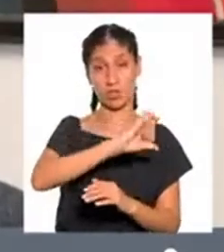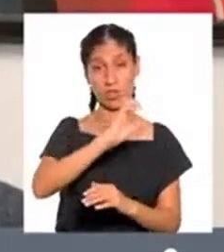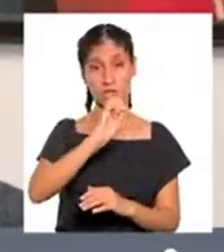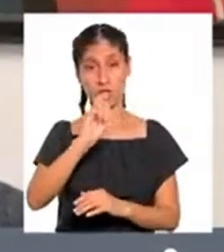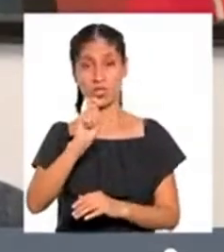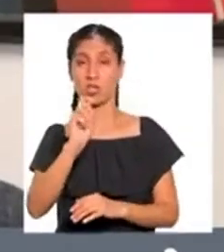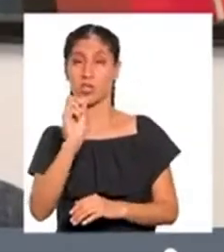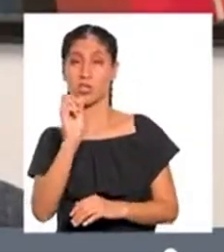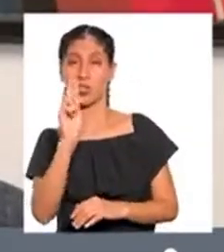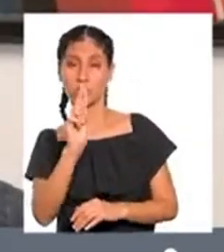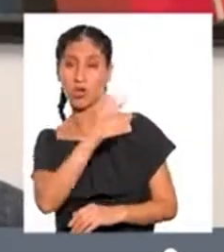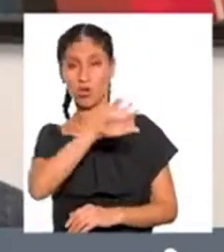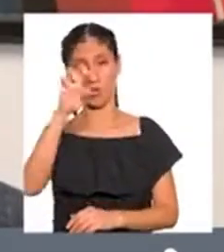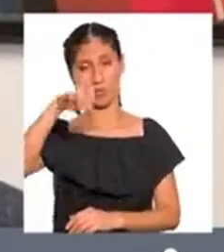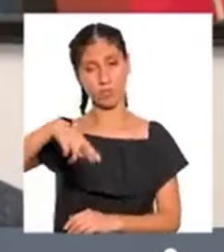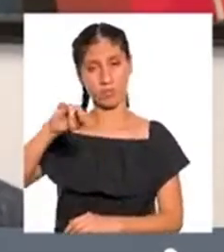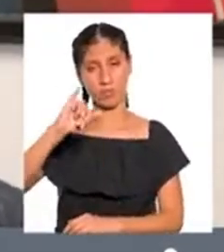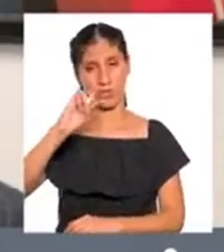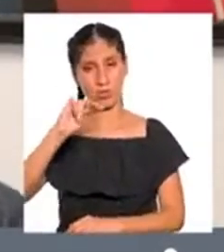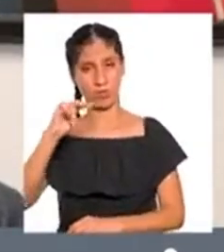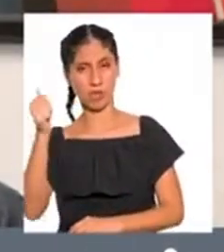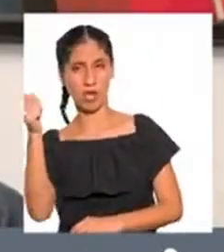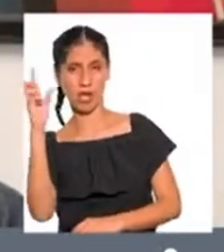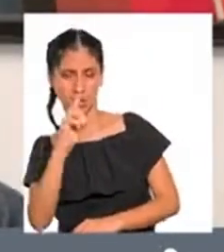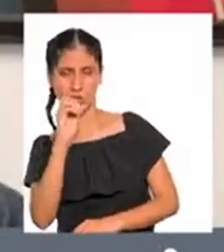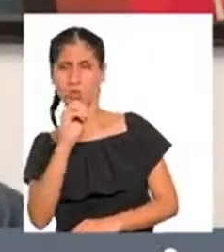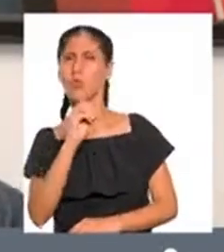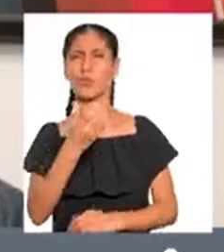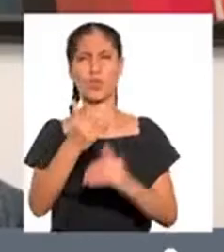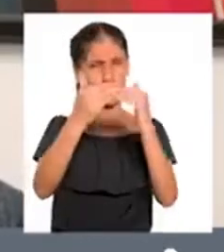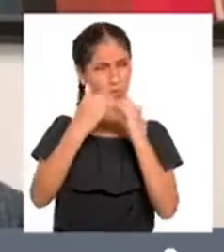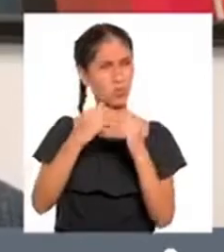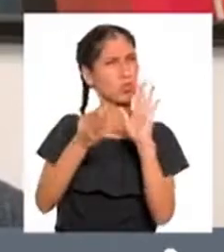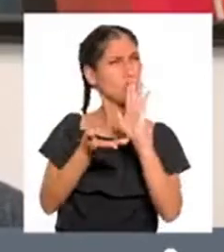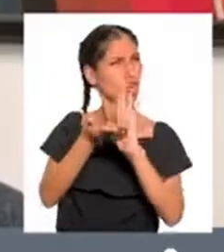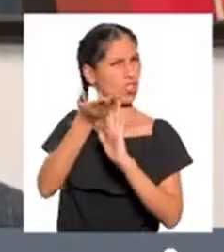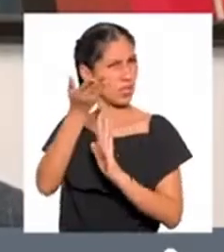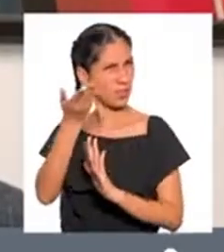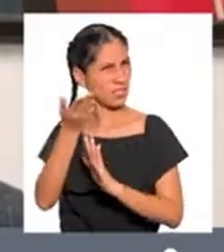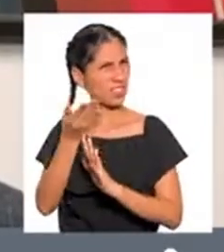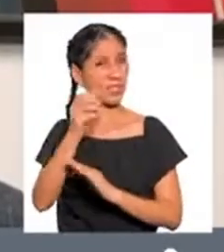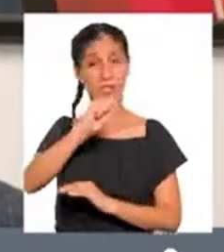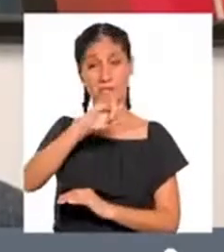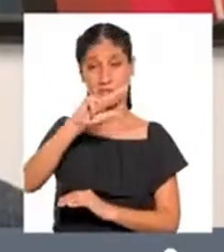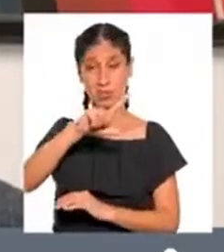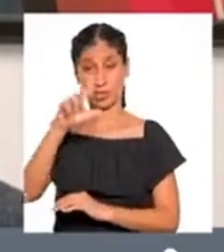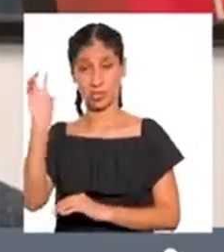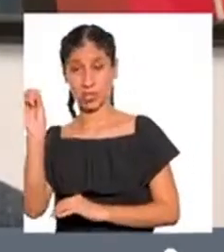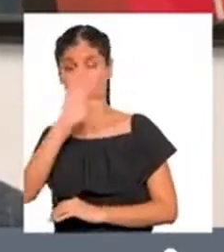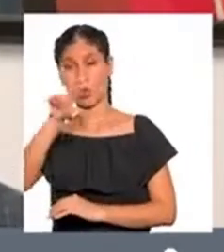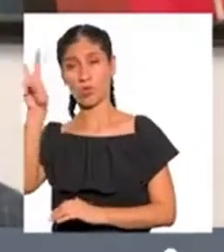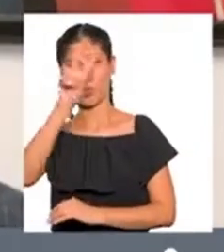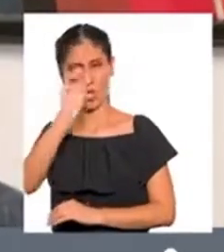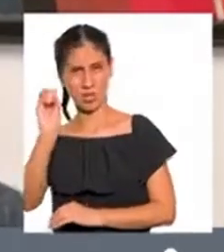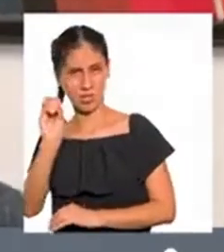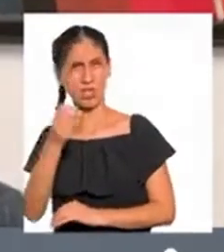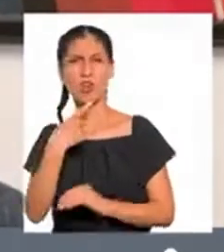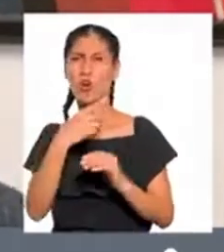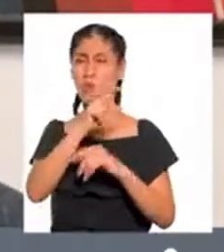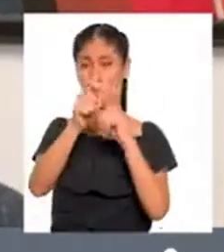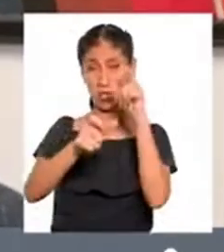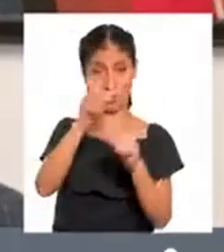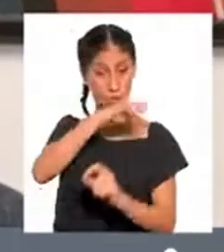uno de los grandes avances de la salud a lo largo del siglo XX fue la responsabilidad que asumieron